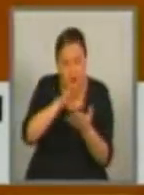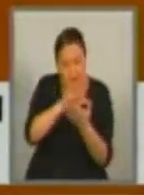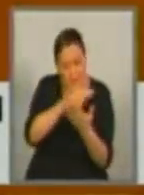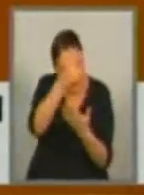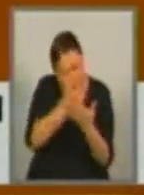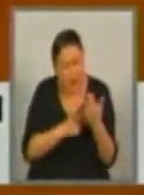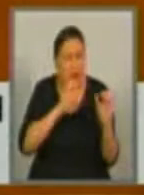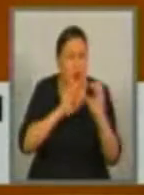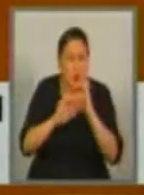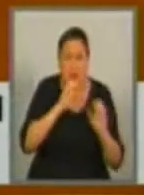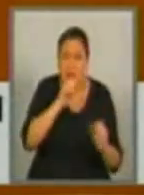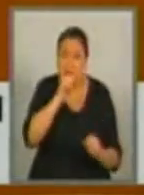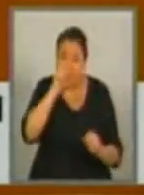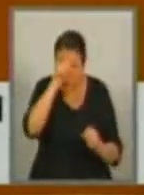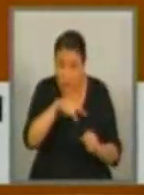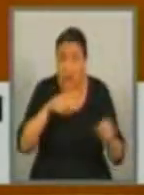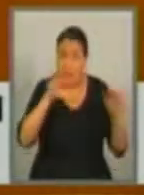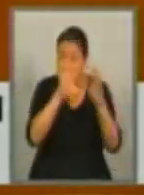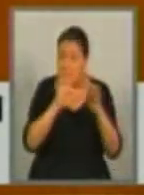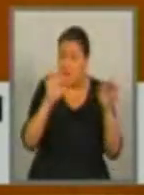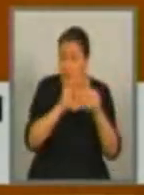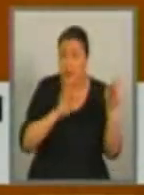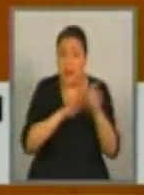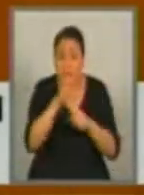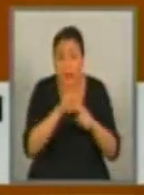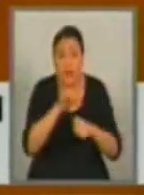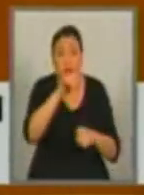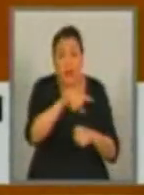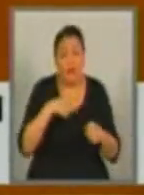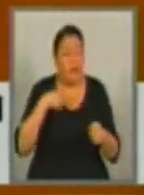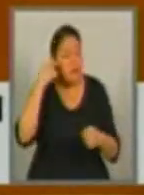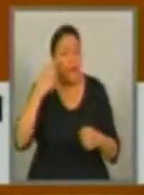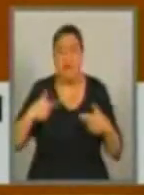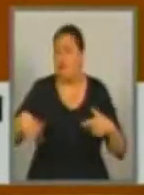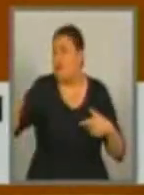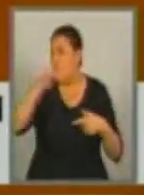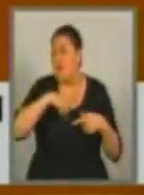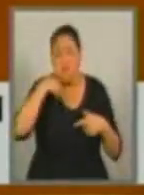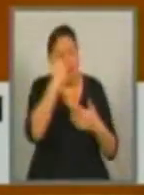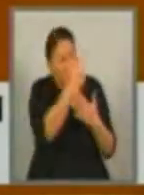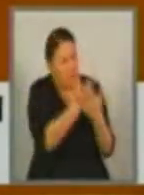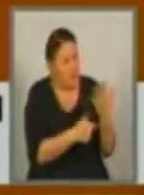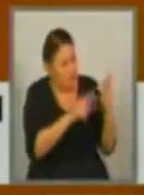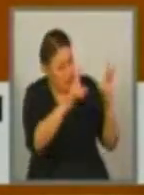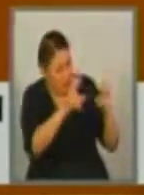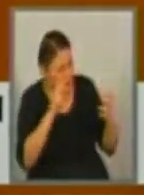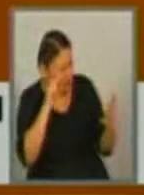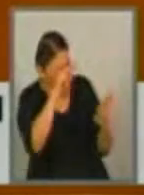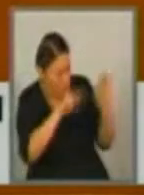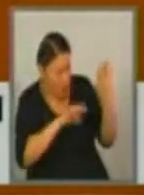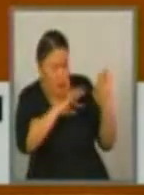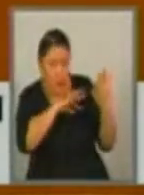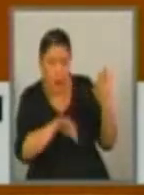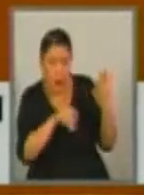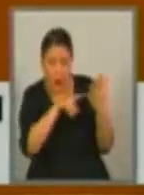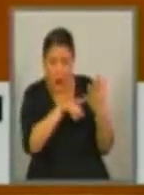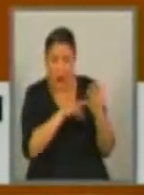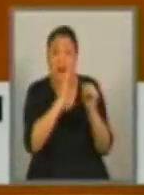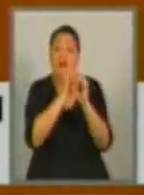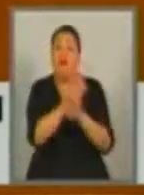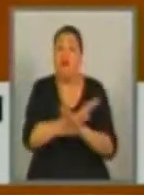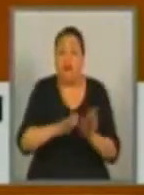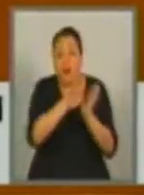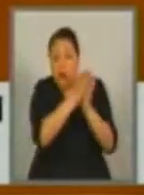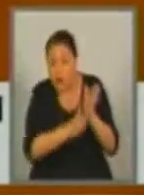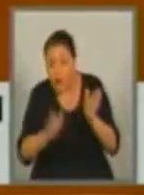de medios de comunicación que será consultable por cualquier persona. Propone la rendición de informes